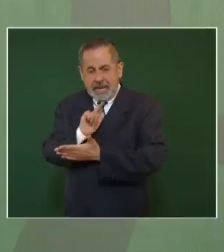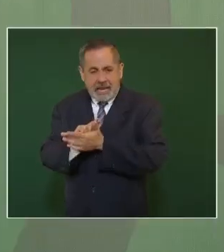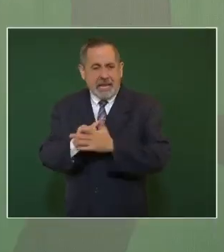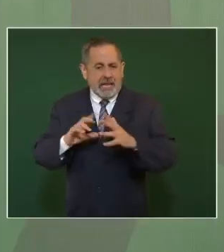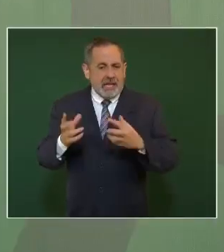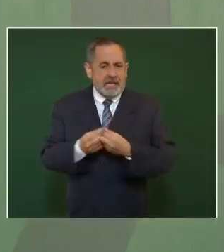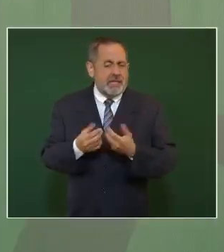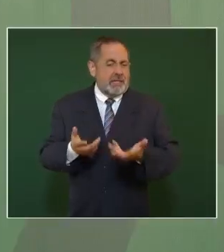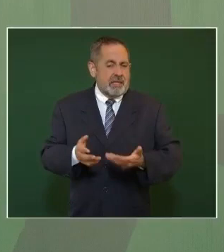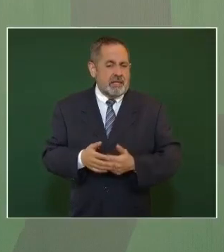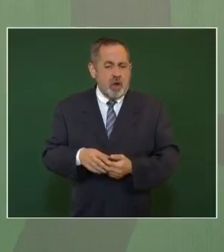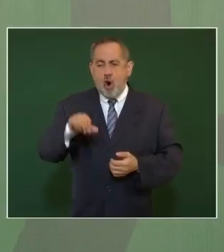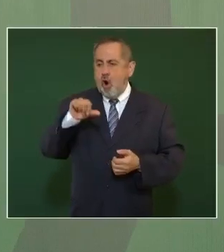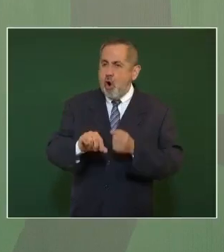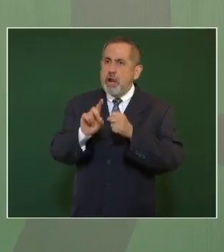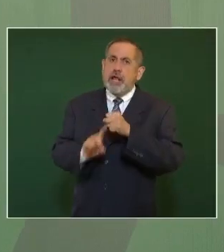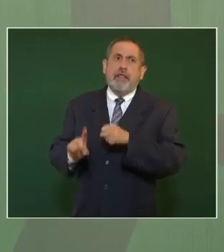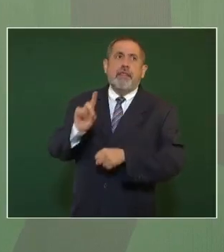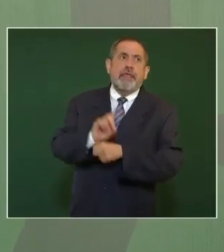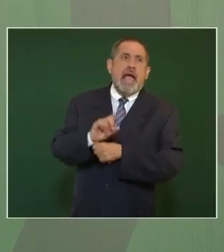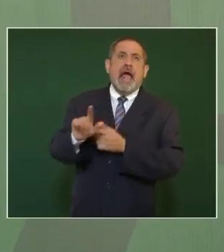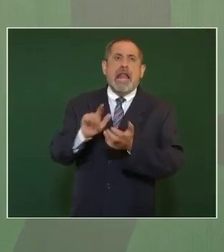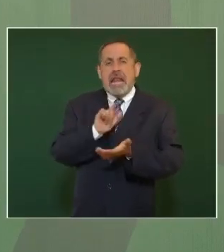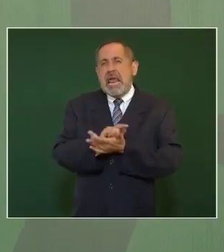Hoy debe ser el día de algo.